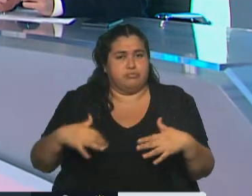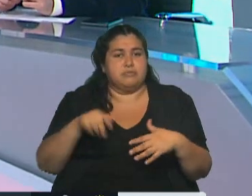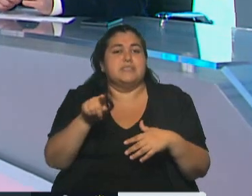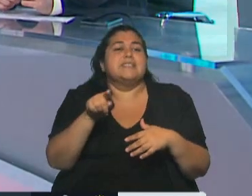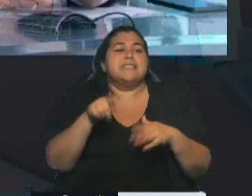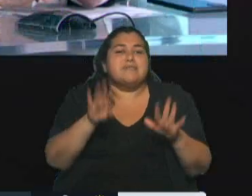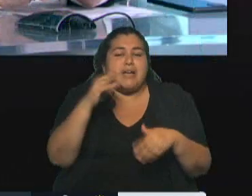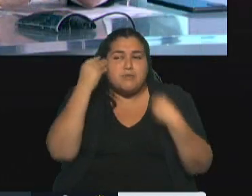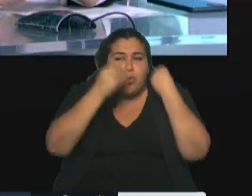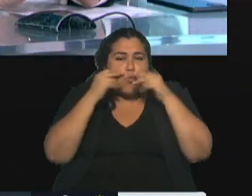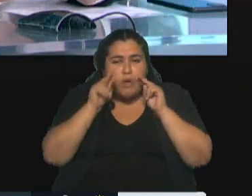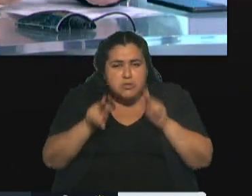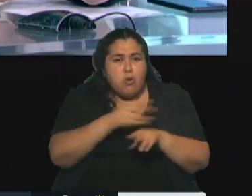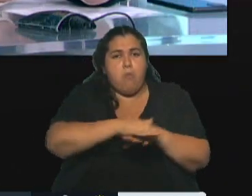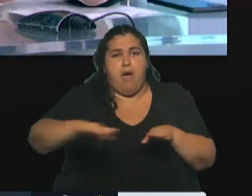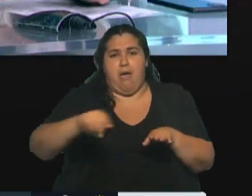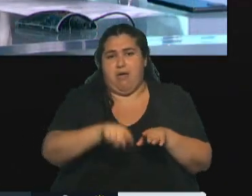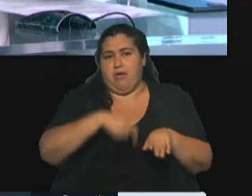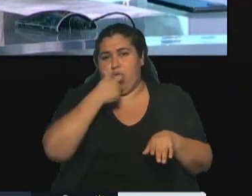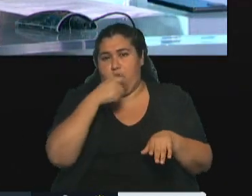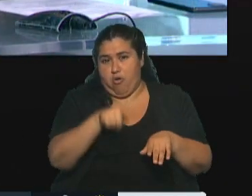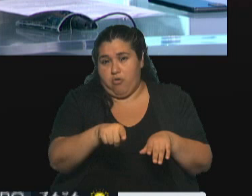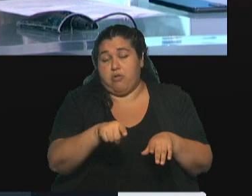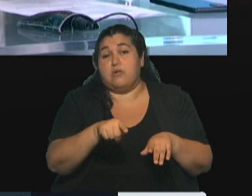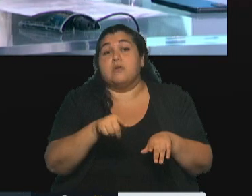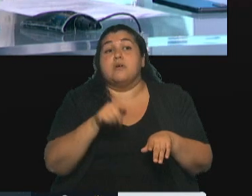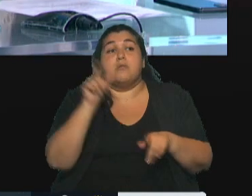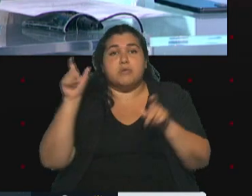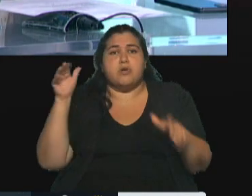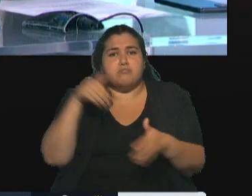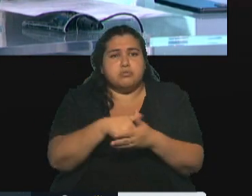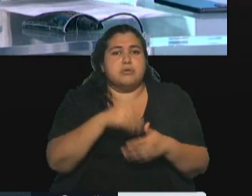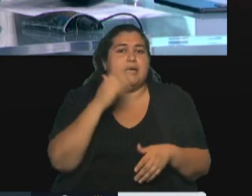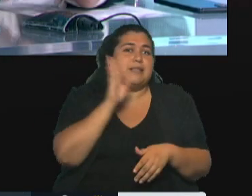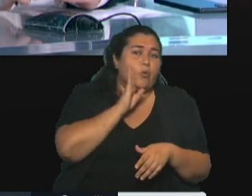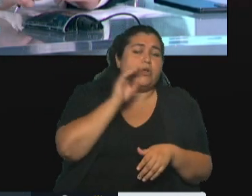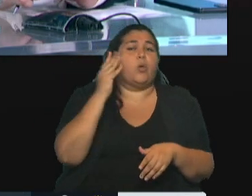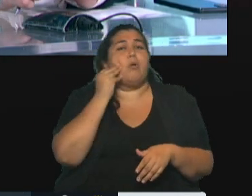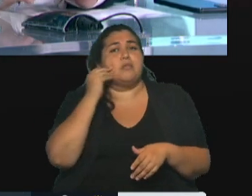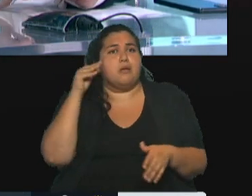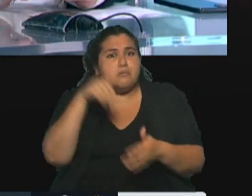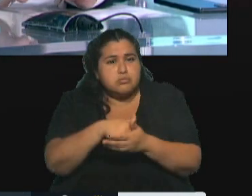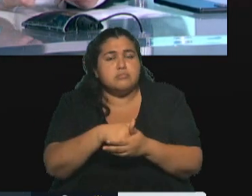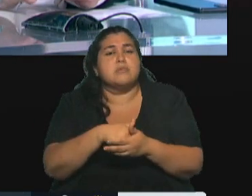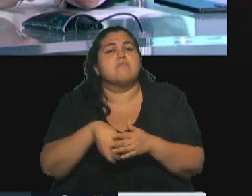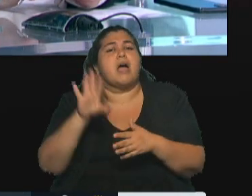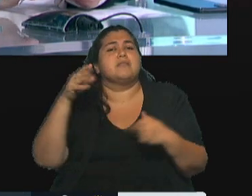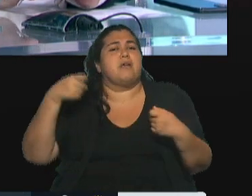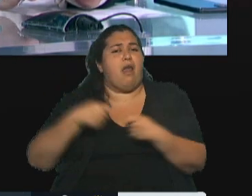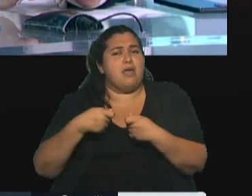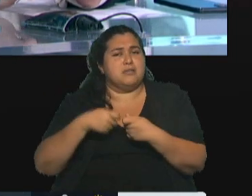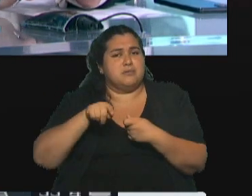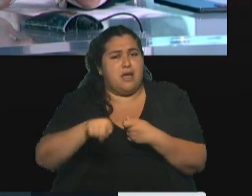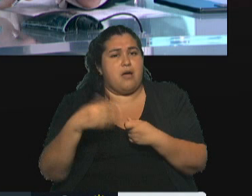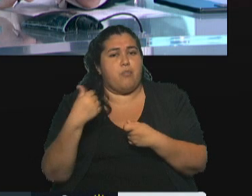es este conflicto en el Mar Rojo, pero lo cierto es que quienes han intervenido son los Estados Unidos y Gran Bretaña en alianza para